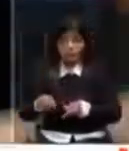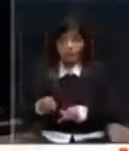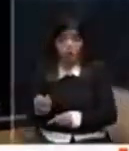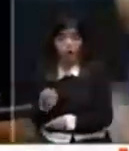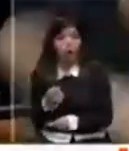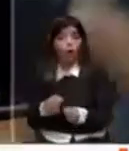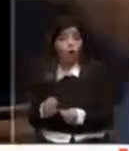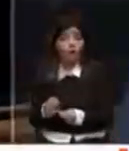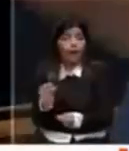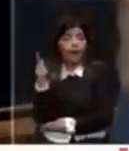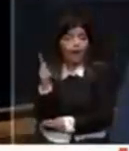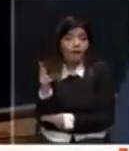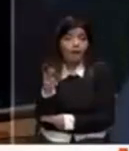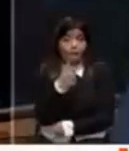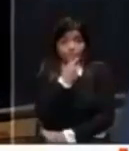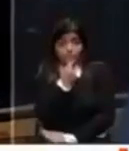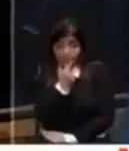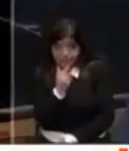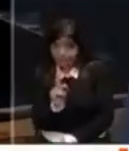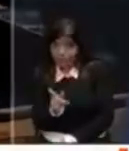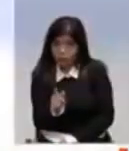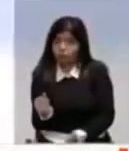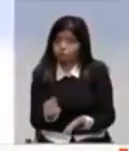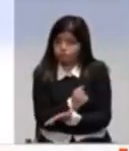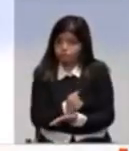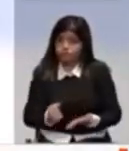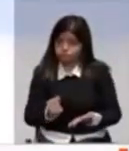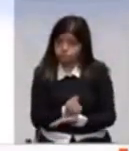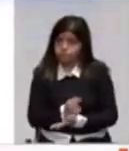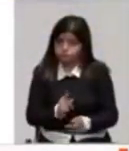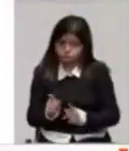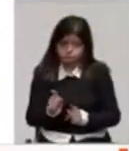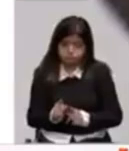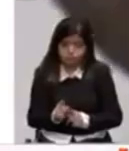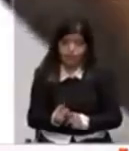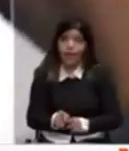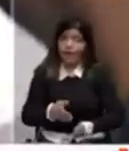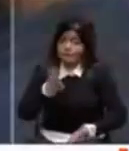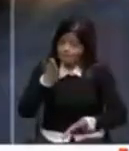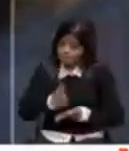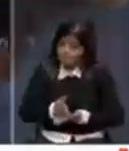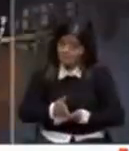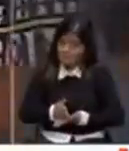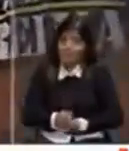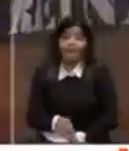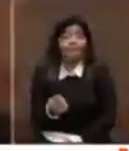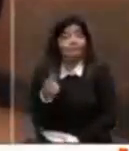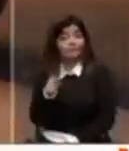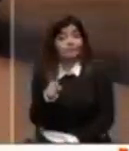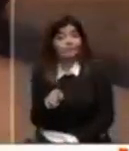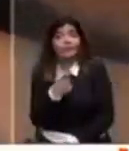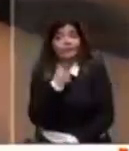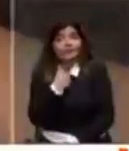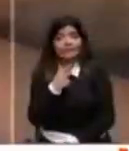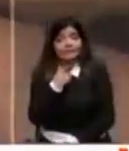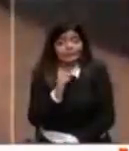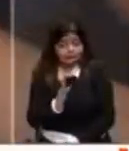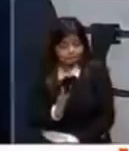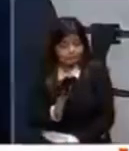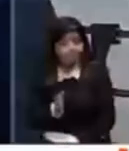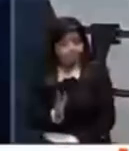simple. Y los trámites son bastante exigentes antes de su potencial venta. Aún así, el interés sigue al